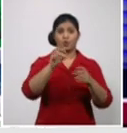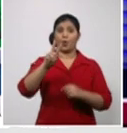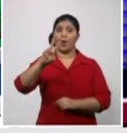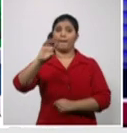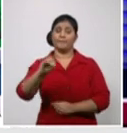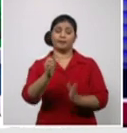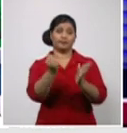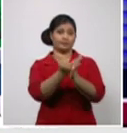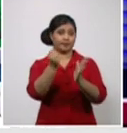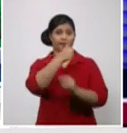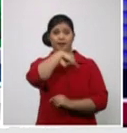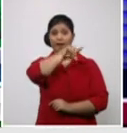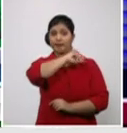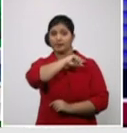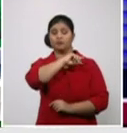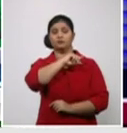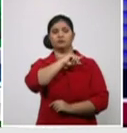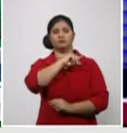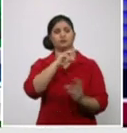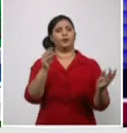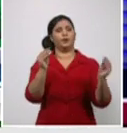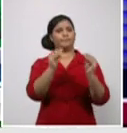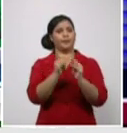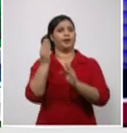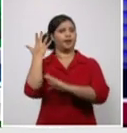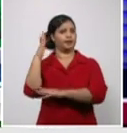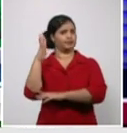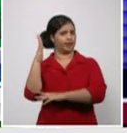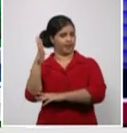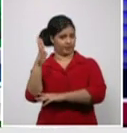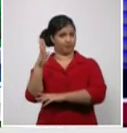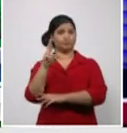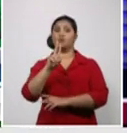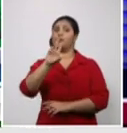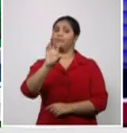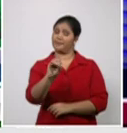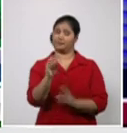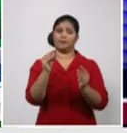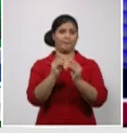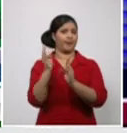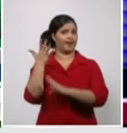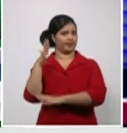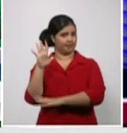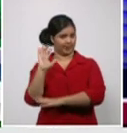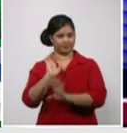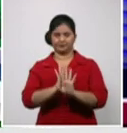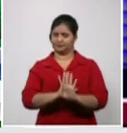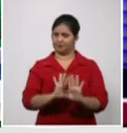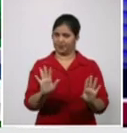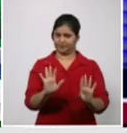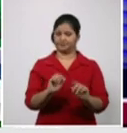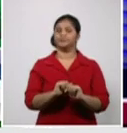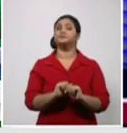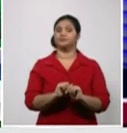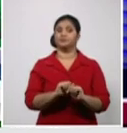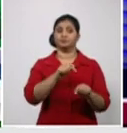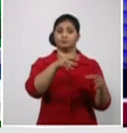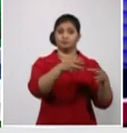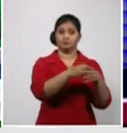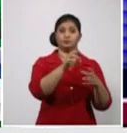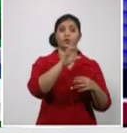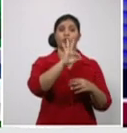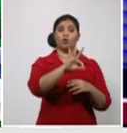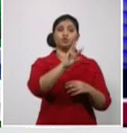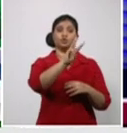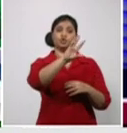con fuente de infección en el extranjero, son los 20 importados, y ya en el acumulado es